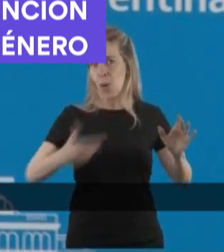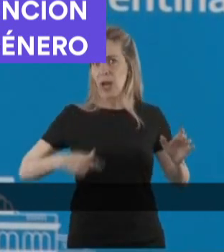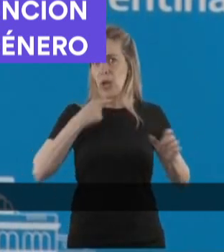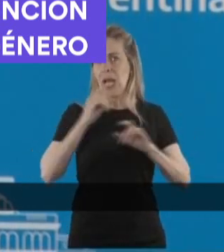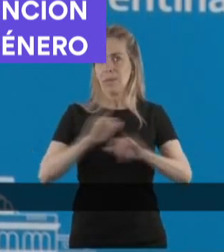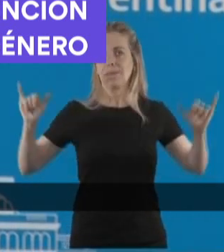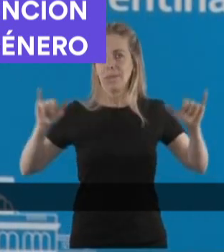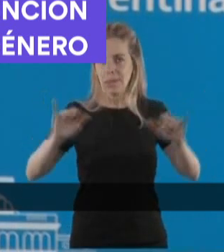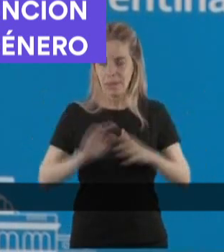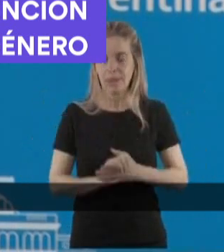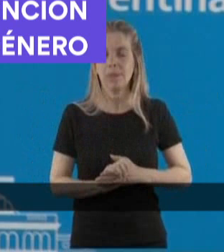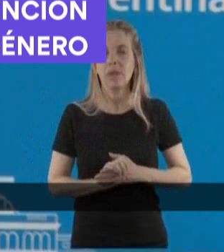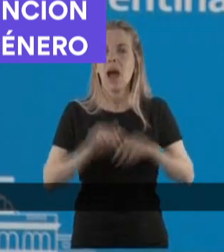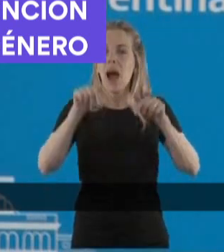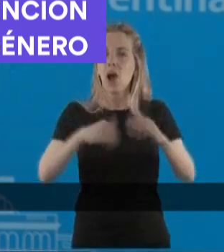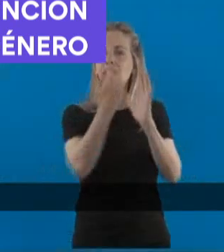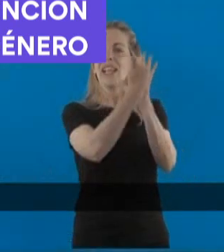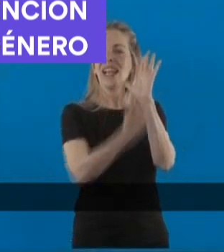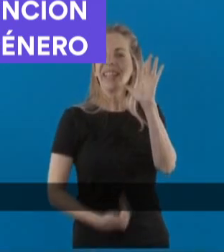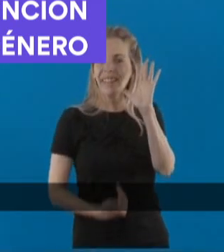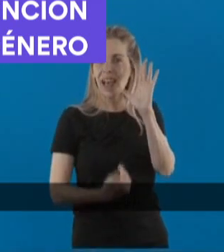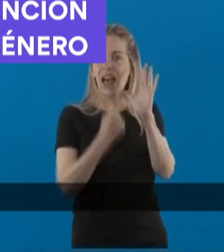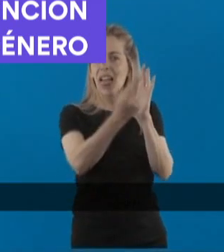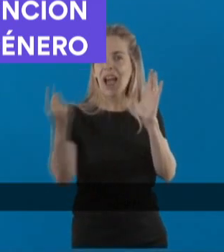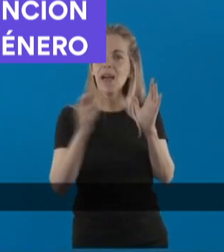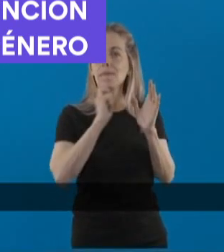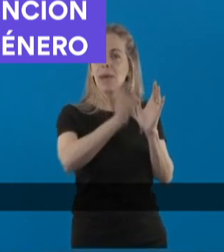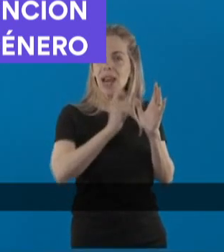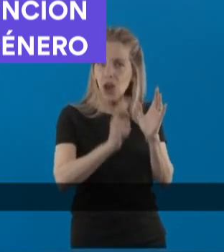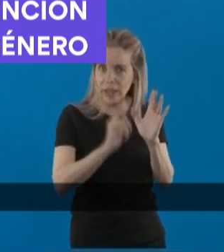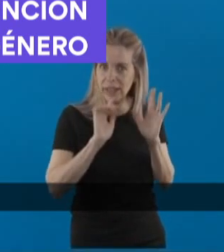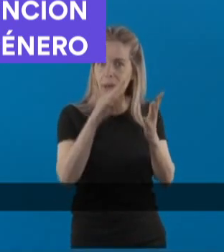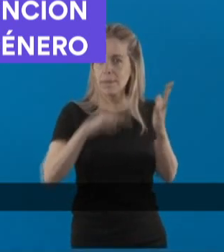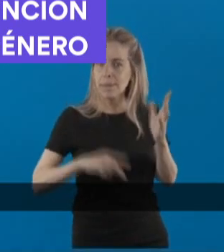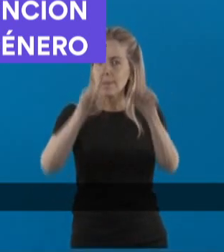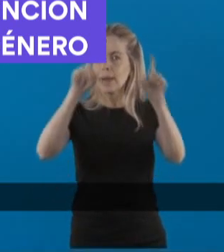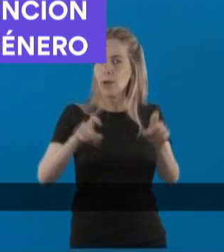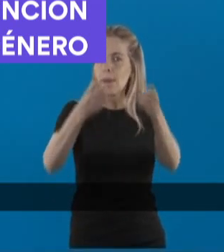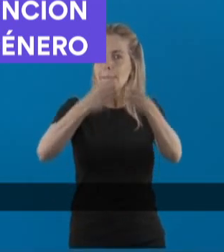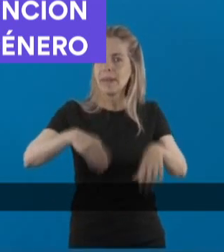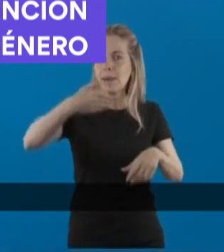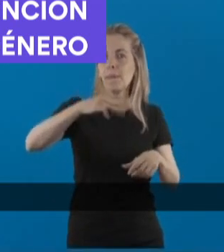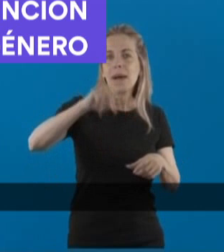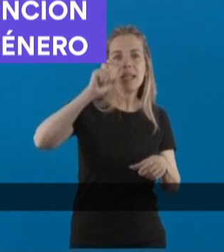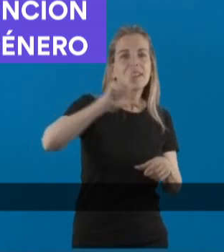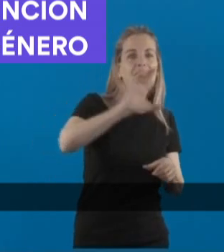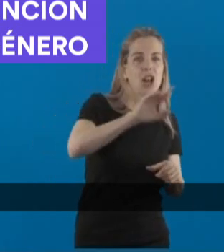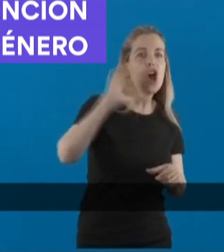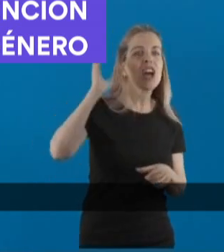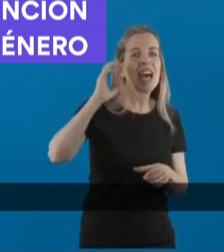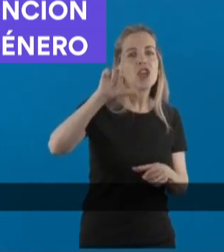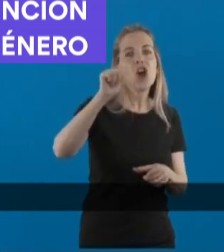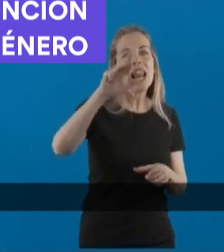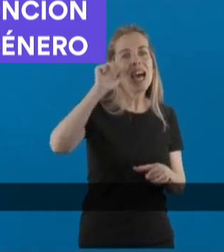la conferencia de hoy. Así que tengo acá la lista, efectivamente, y vamos a comenzar con Marcelo de Leo de Radio La